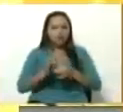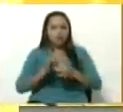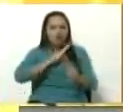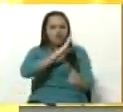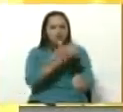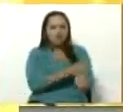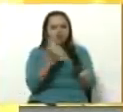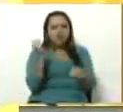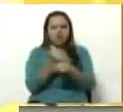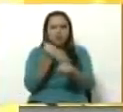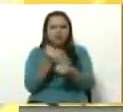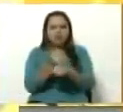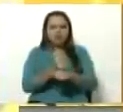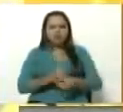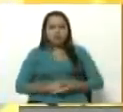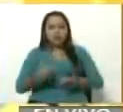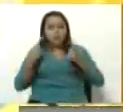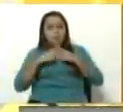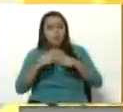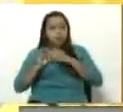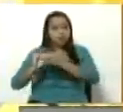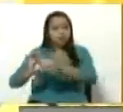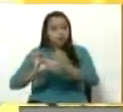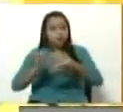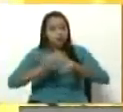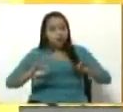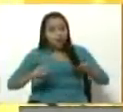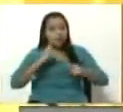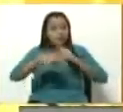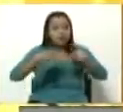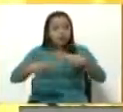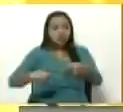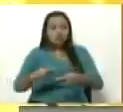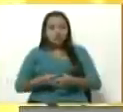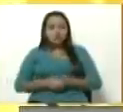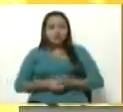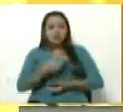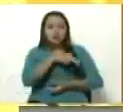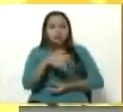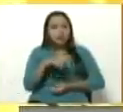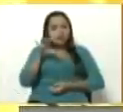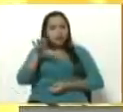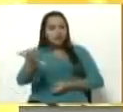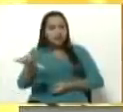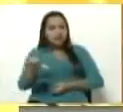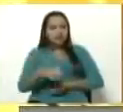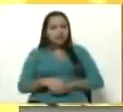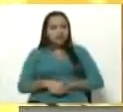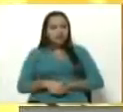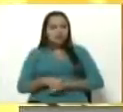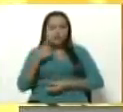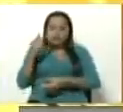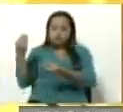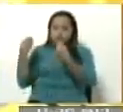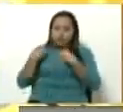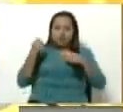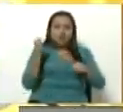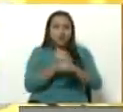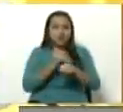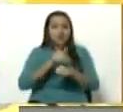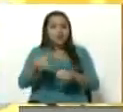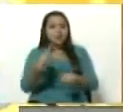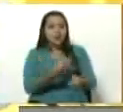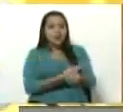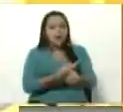productivas, pero así el encadenamiento, el procesamiento. Nuestro presidente nos confió, y el compañero hermano